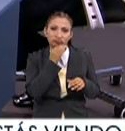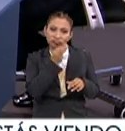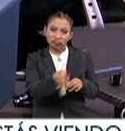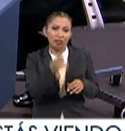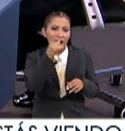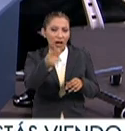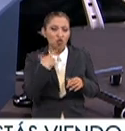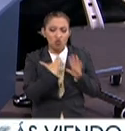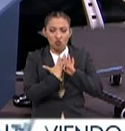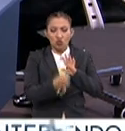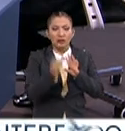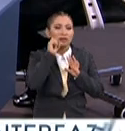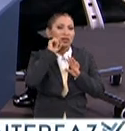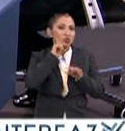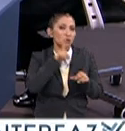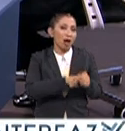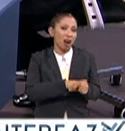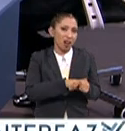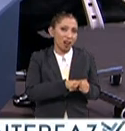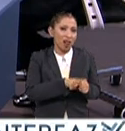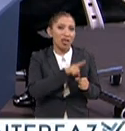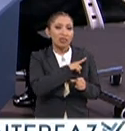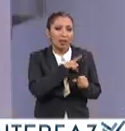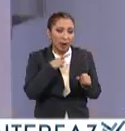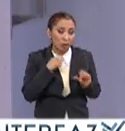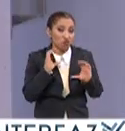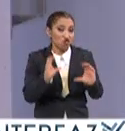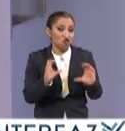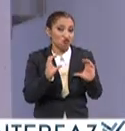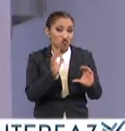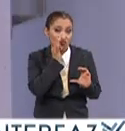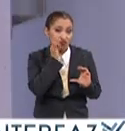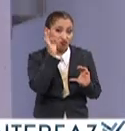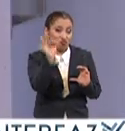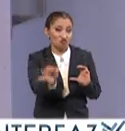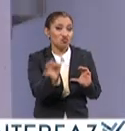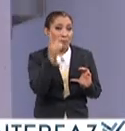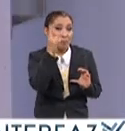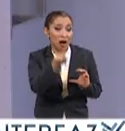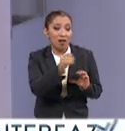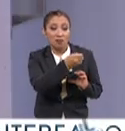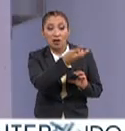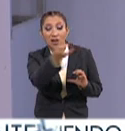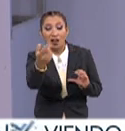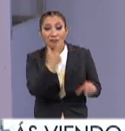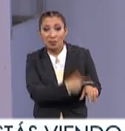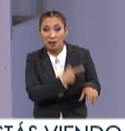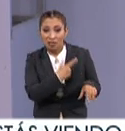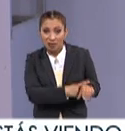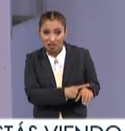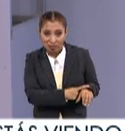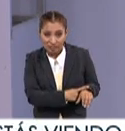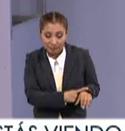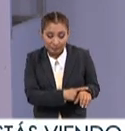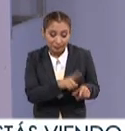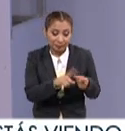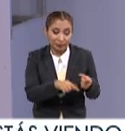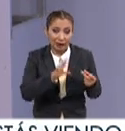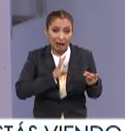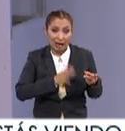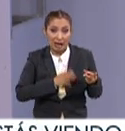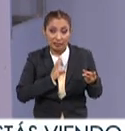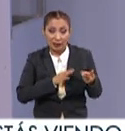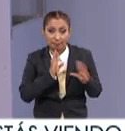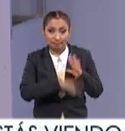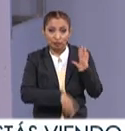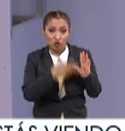una enfermedad transmitida sexualmente. Hay que tener las precauciones que se tienen para cualquier enfermedad de este tipo. En cáncer